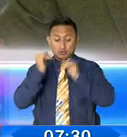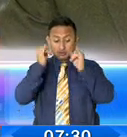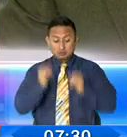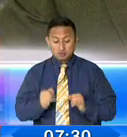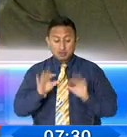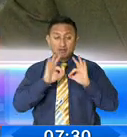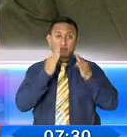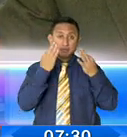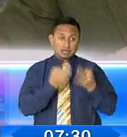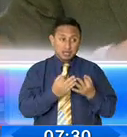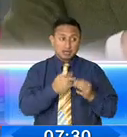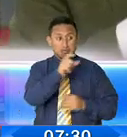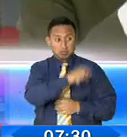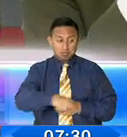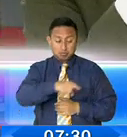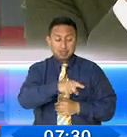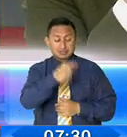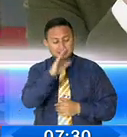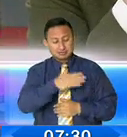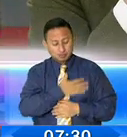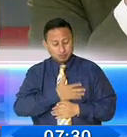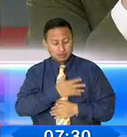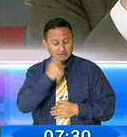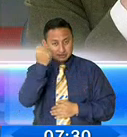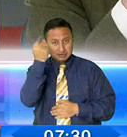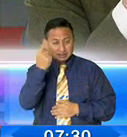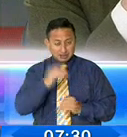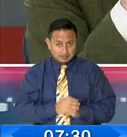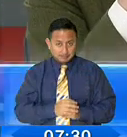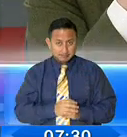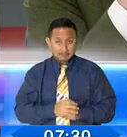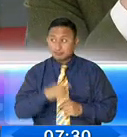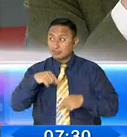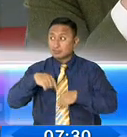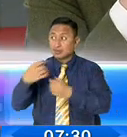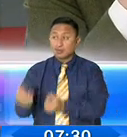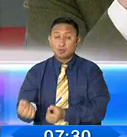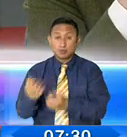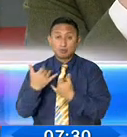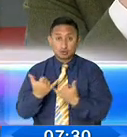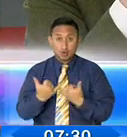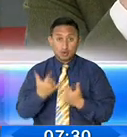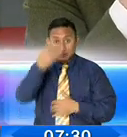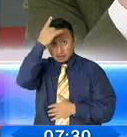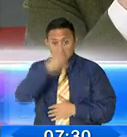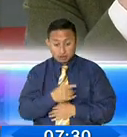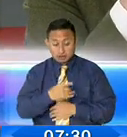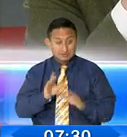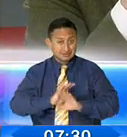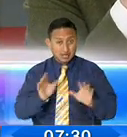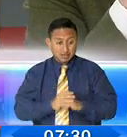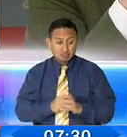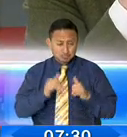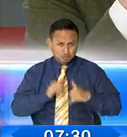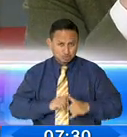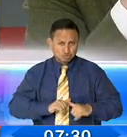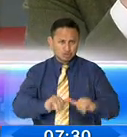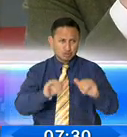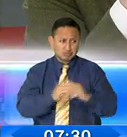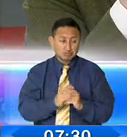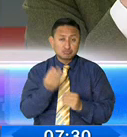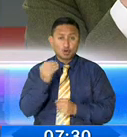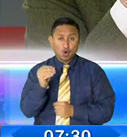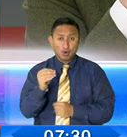y desgraciadamente informar que si no se toman decisiones, que si siguen las aglomeraciones, que si los jóvenes se siguen